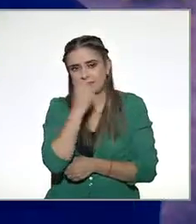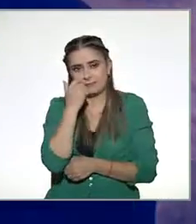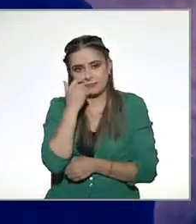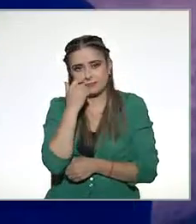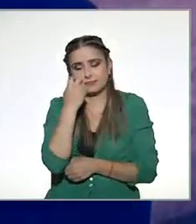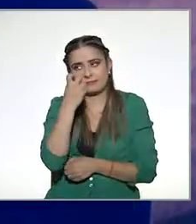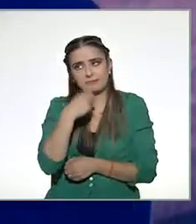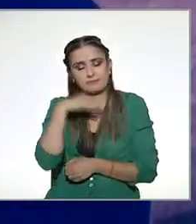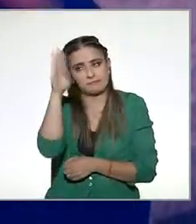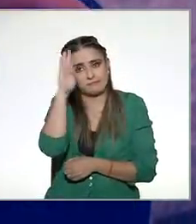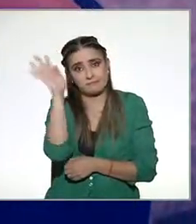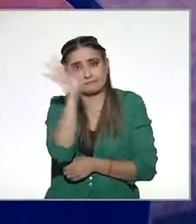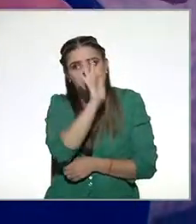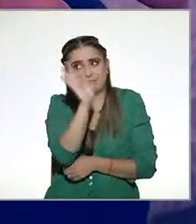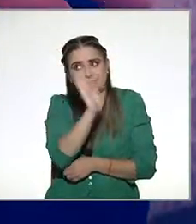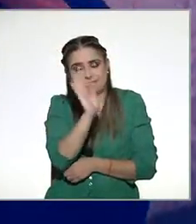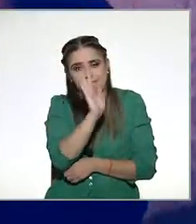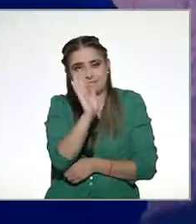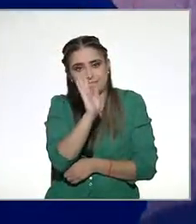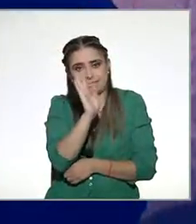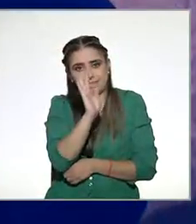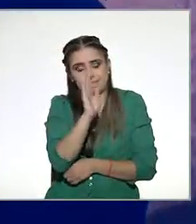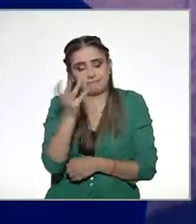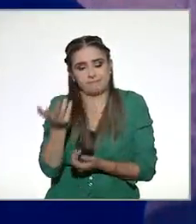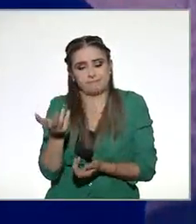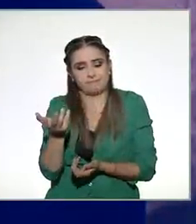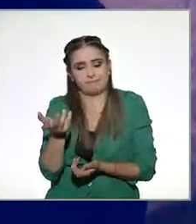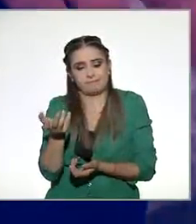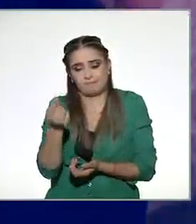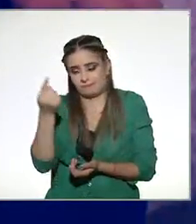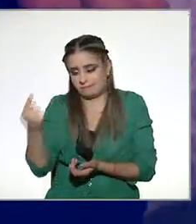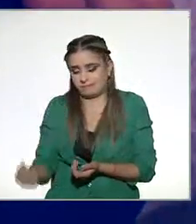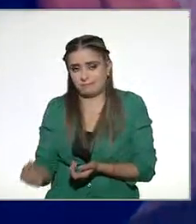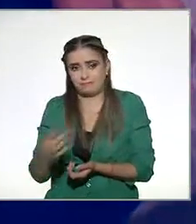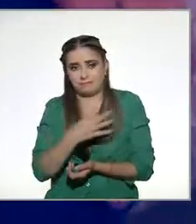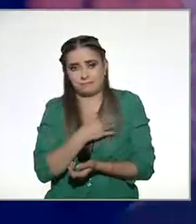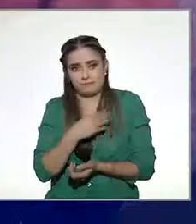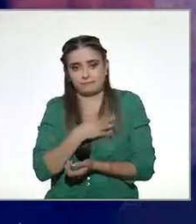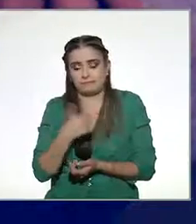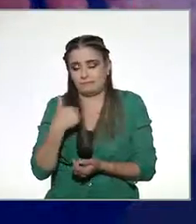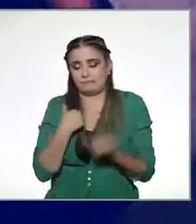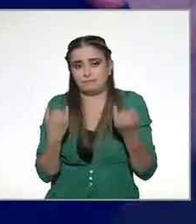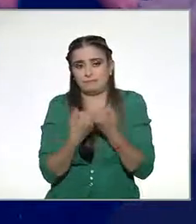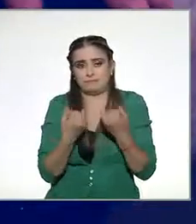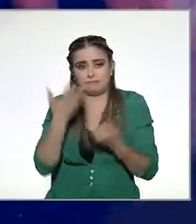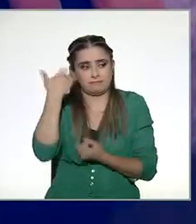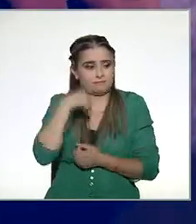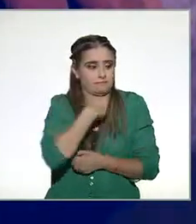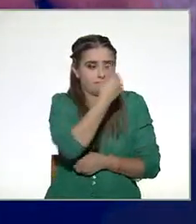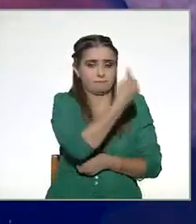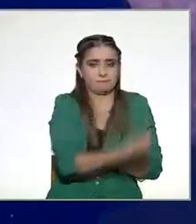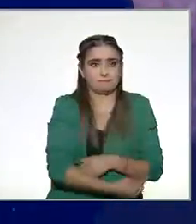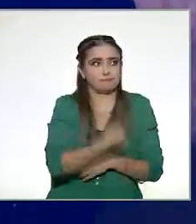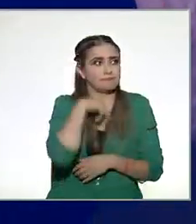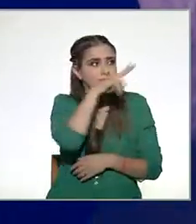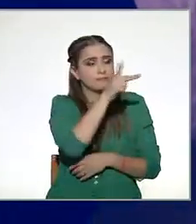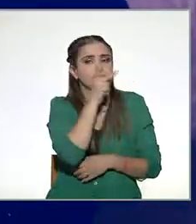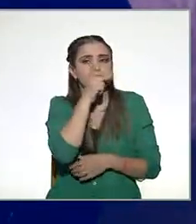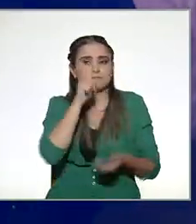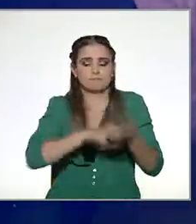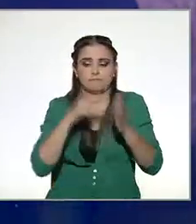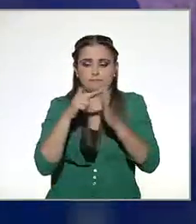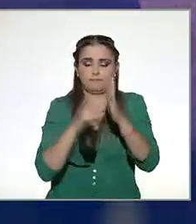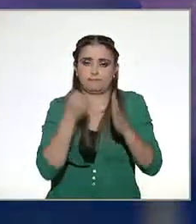atribuyo a que desde que era chica, mi papá pues era muy estricto,